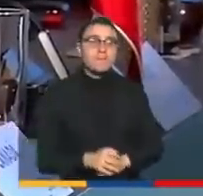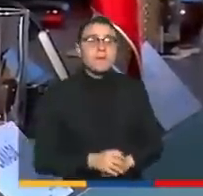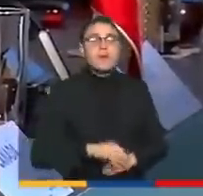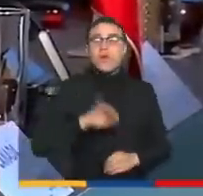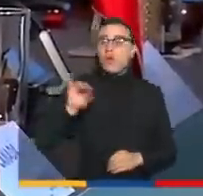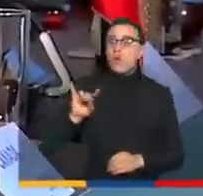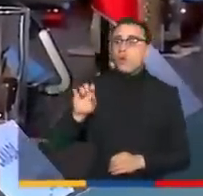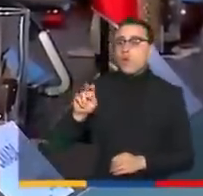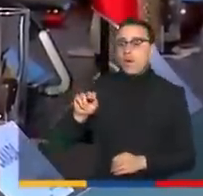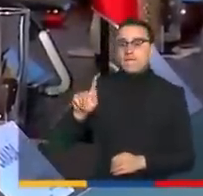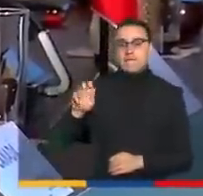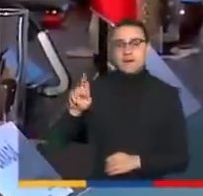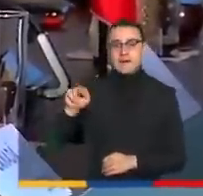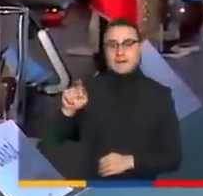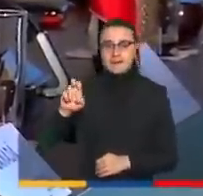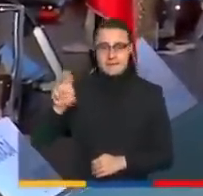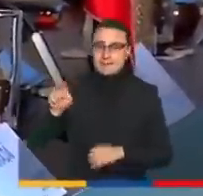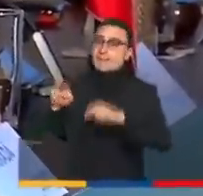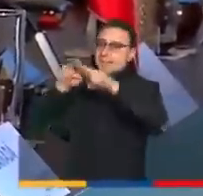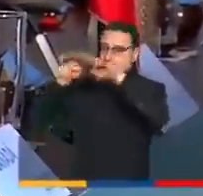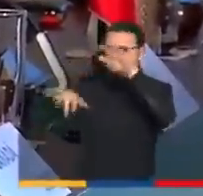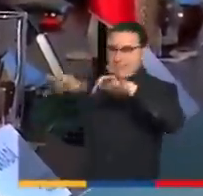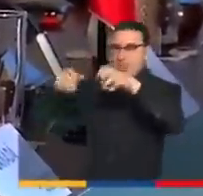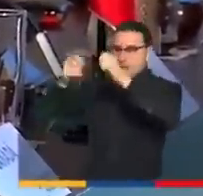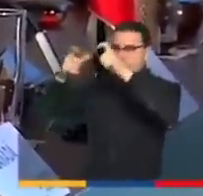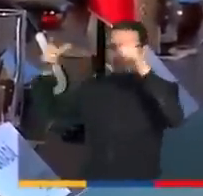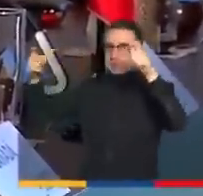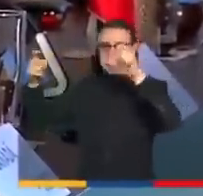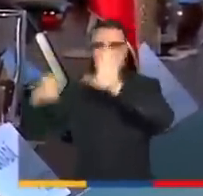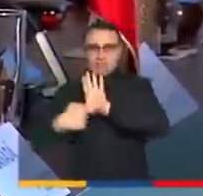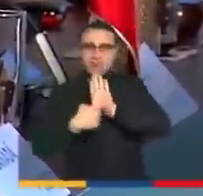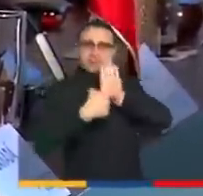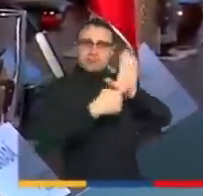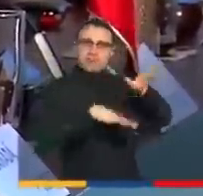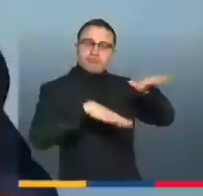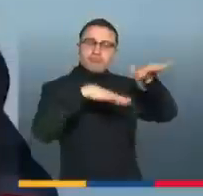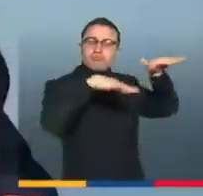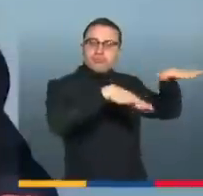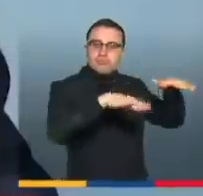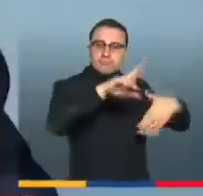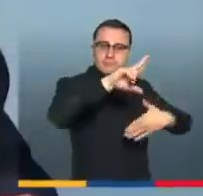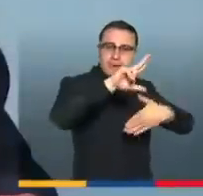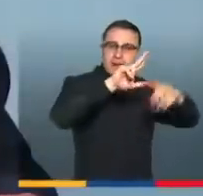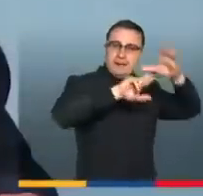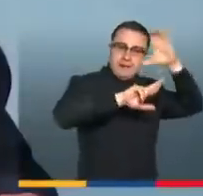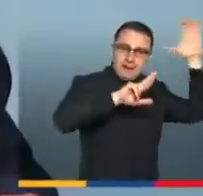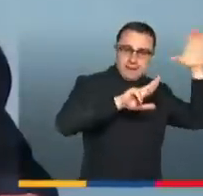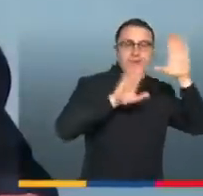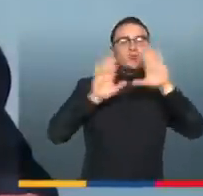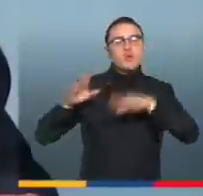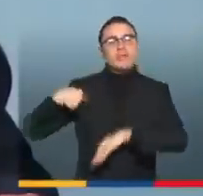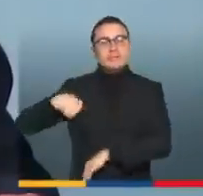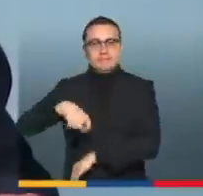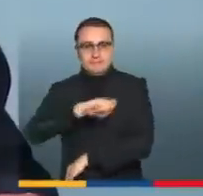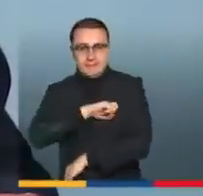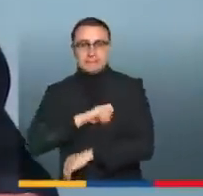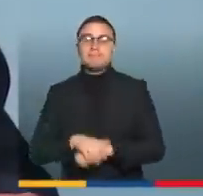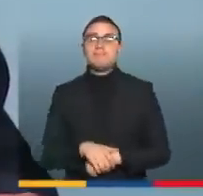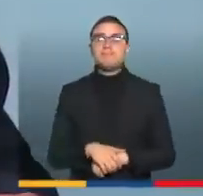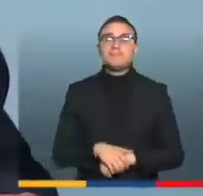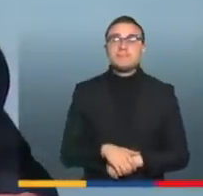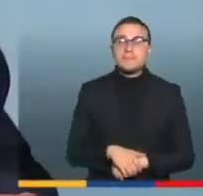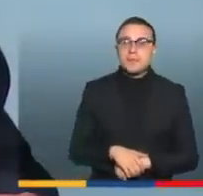Fernández Trigo, secretario de Estado para Iberoamérica y el Caribe de España. Doug